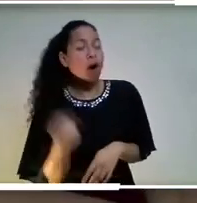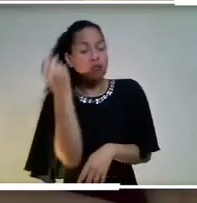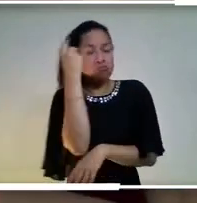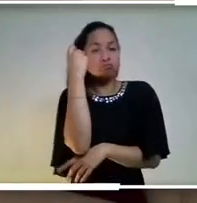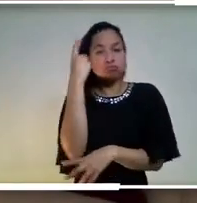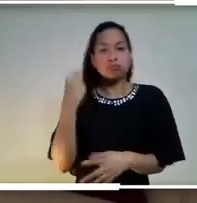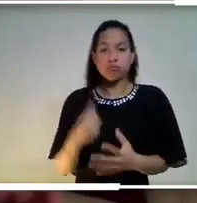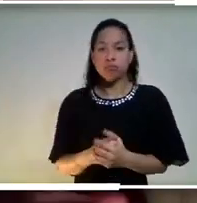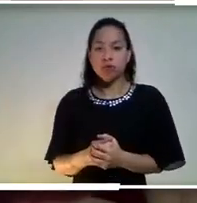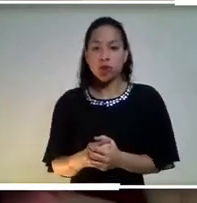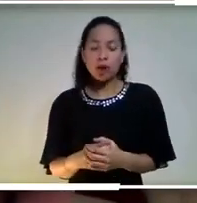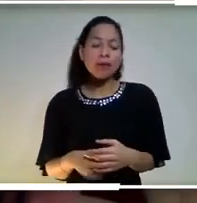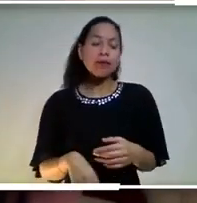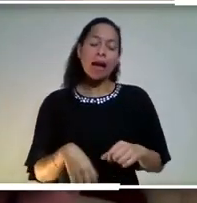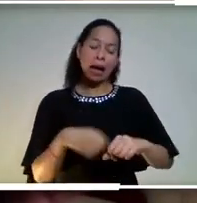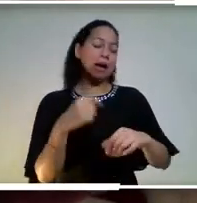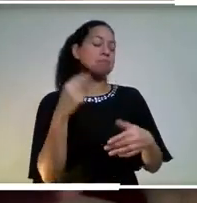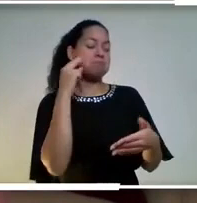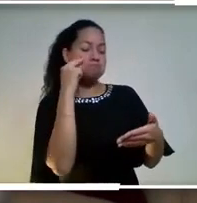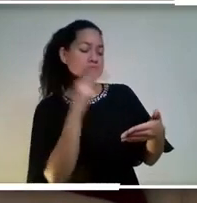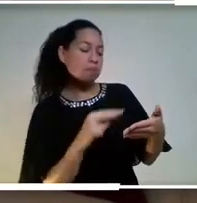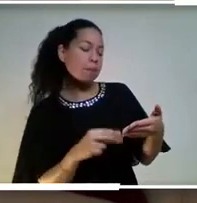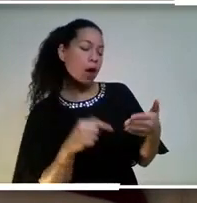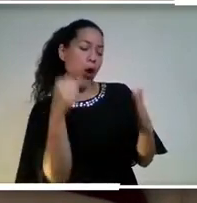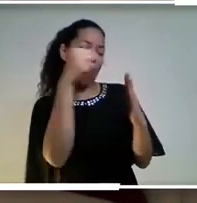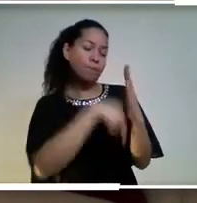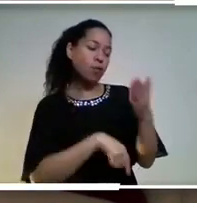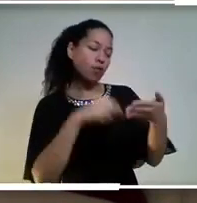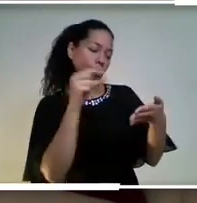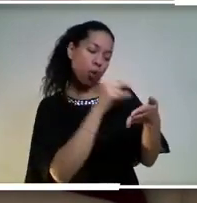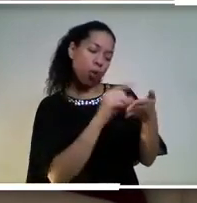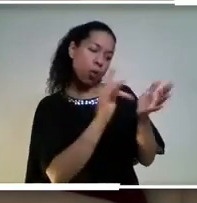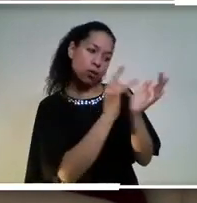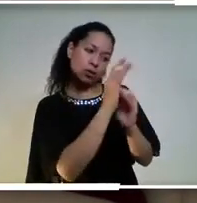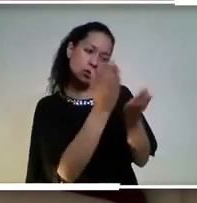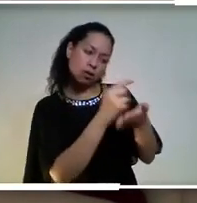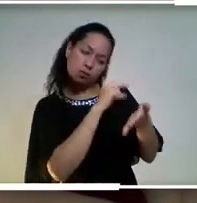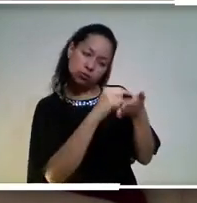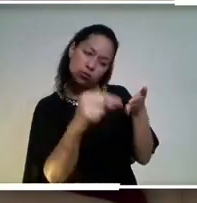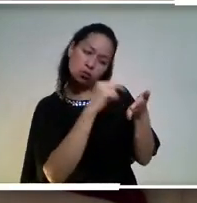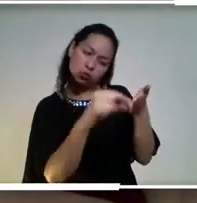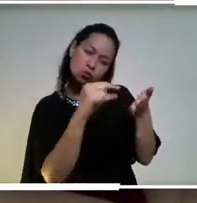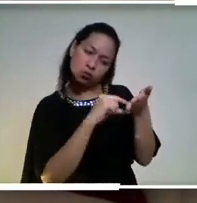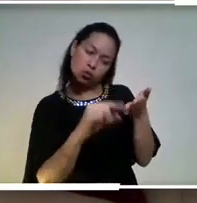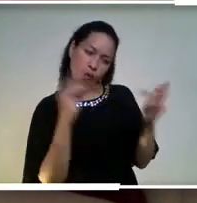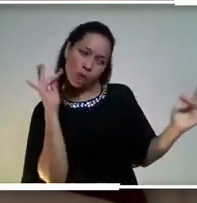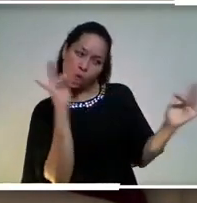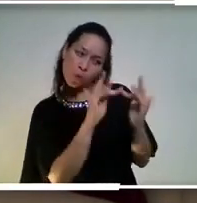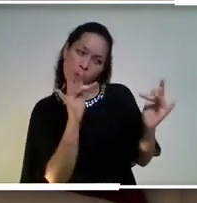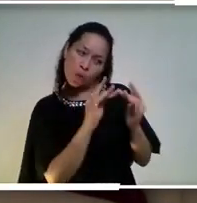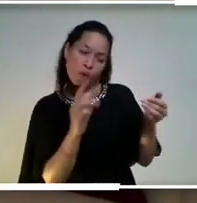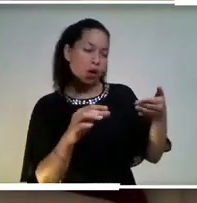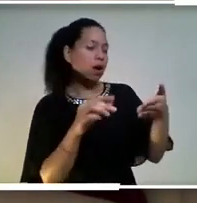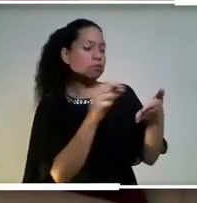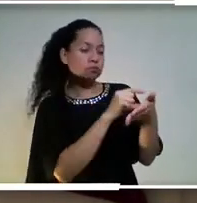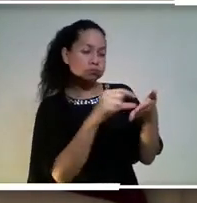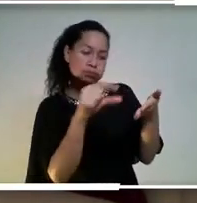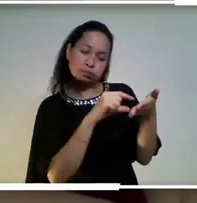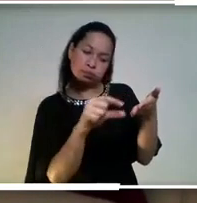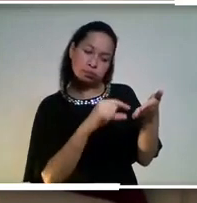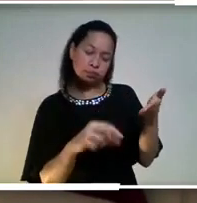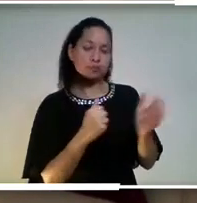están bien explicado con referencias otras referencias bíblicas y hay otro tema que llama que es el infierno y dónde está